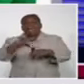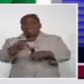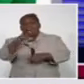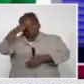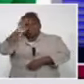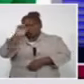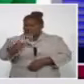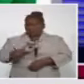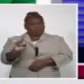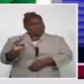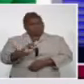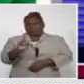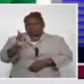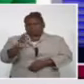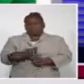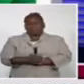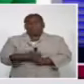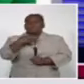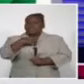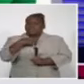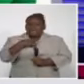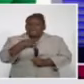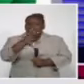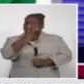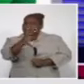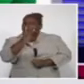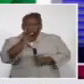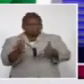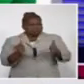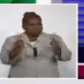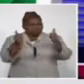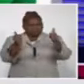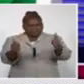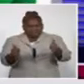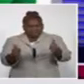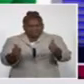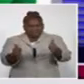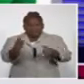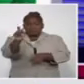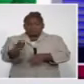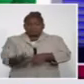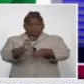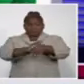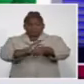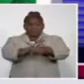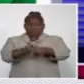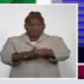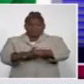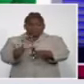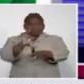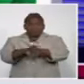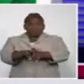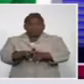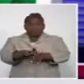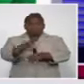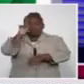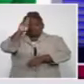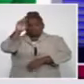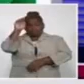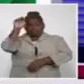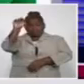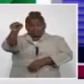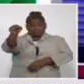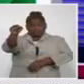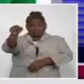tenemos protocolos de tratamiento, tenemos protocolos de atención a los pacientes desde el inicio que ingresan, para que realmente